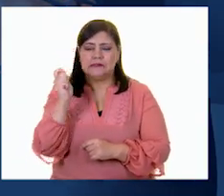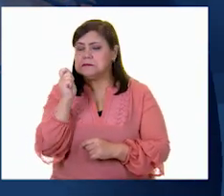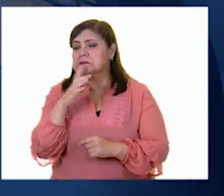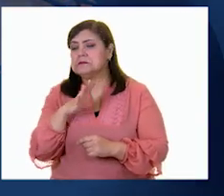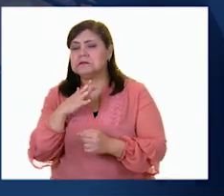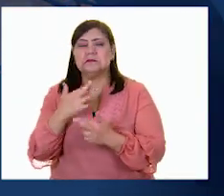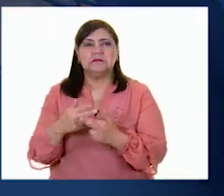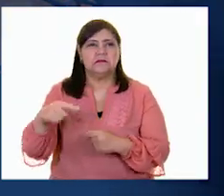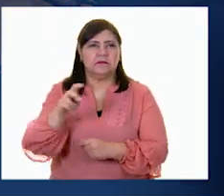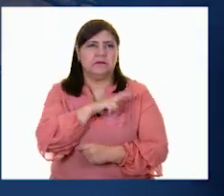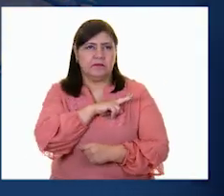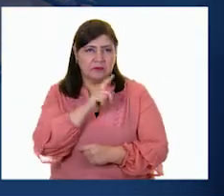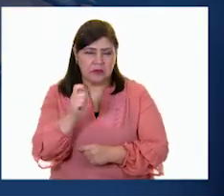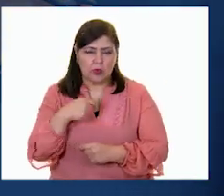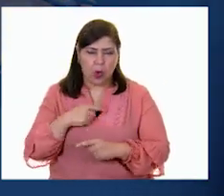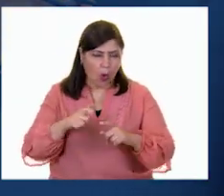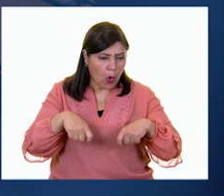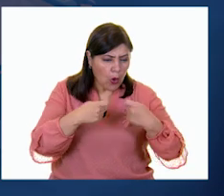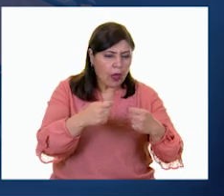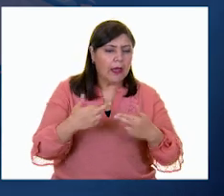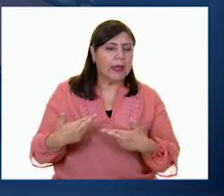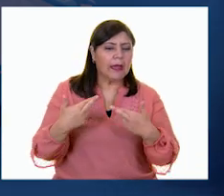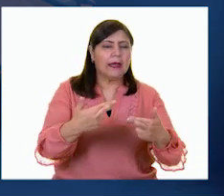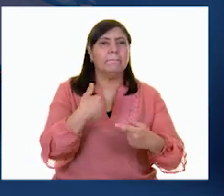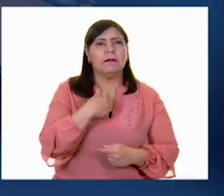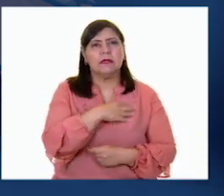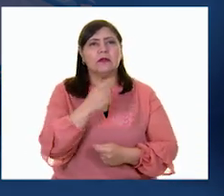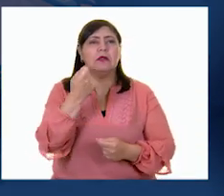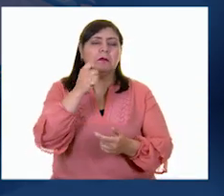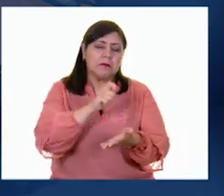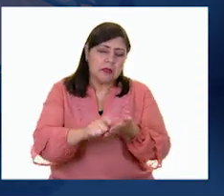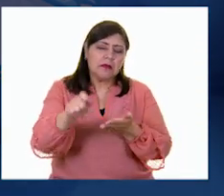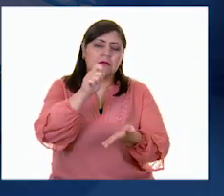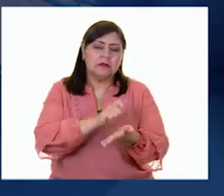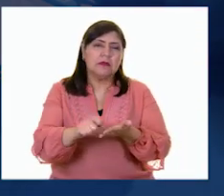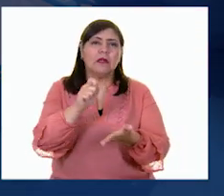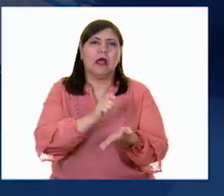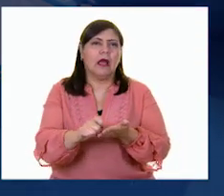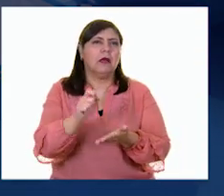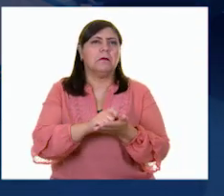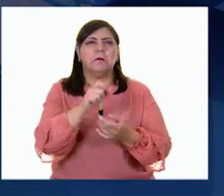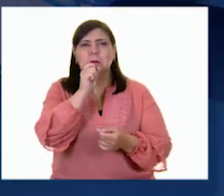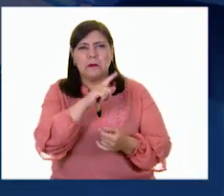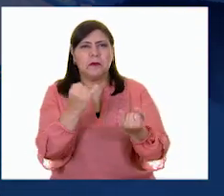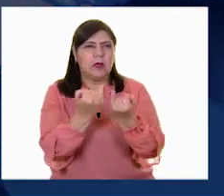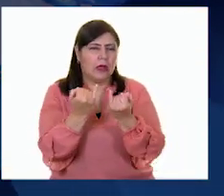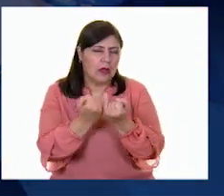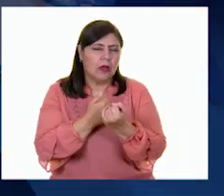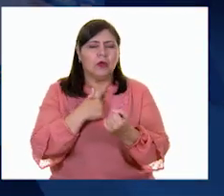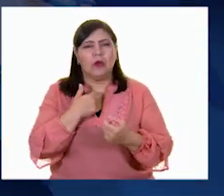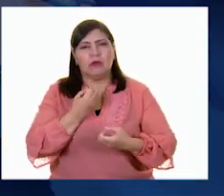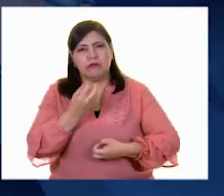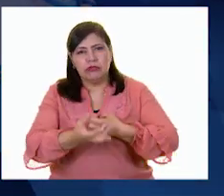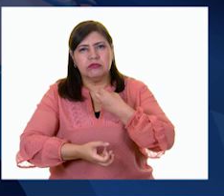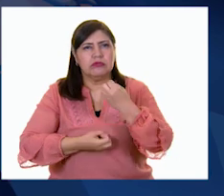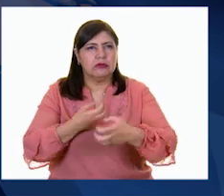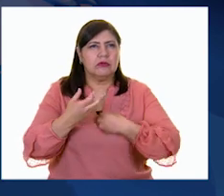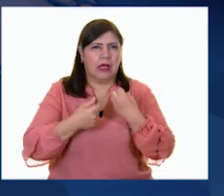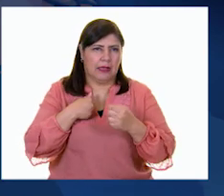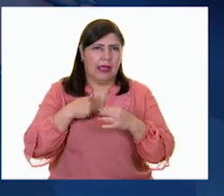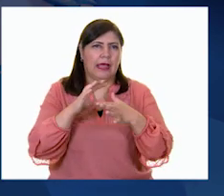mío, ¿qué te podré dejar sino escritas por mi mano trémula y moribunda aquellas mismas máximas que he procurado inspirarte toda mi